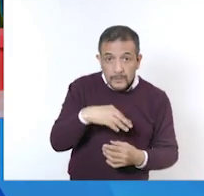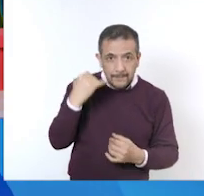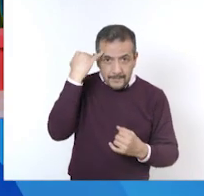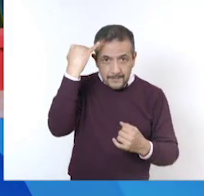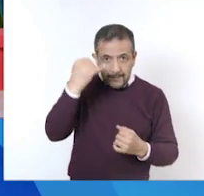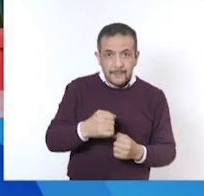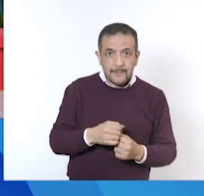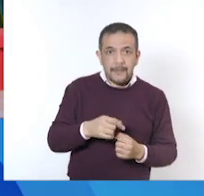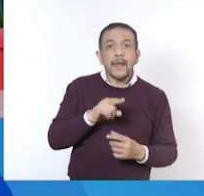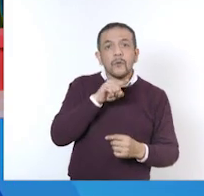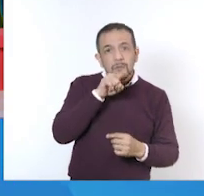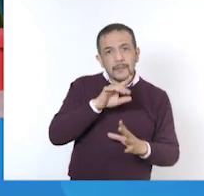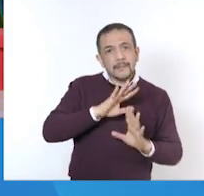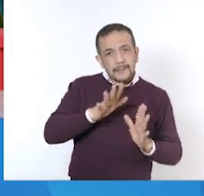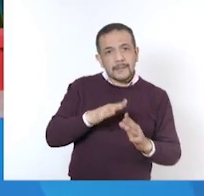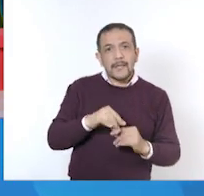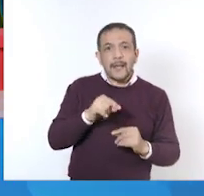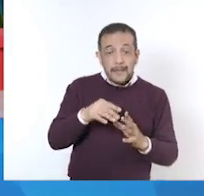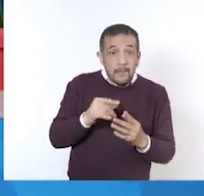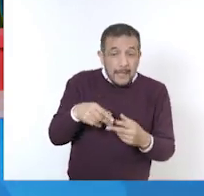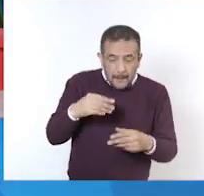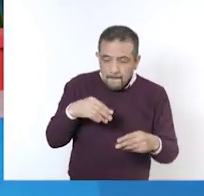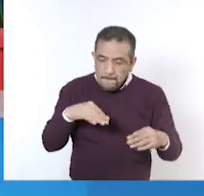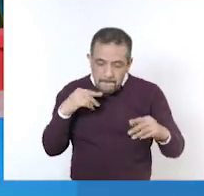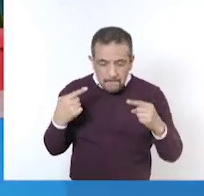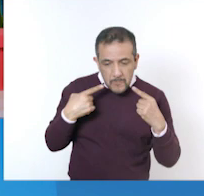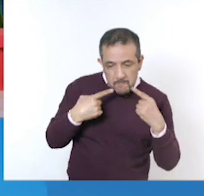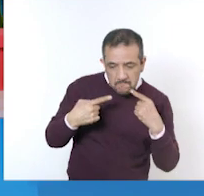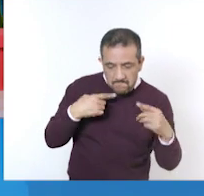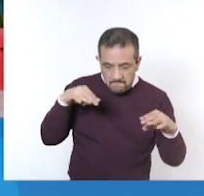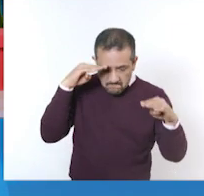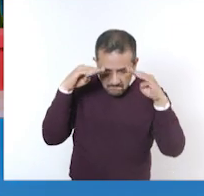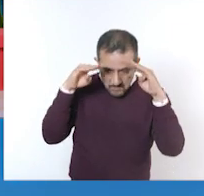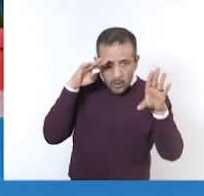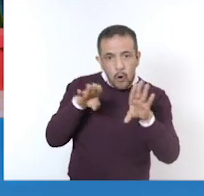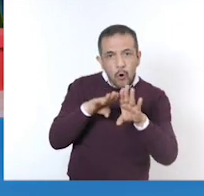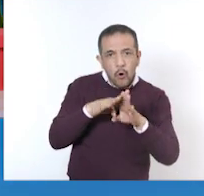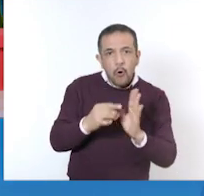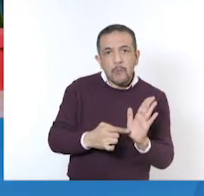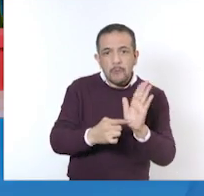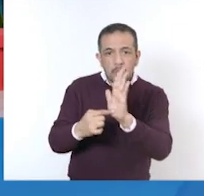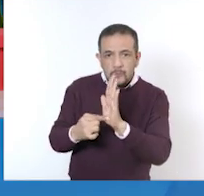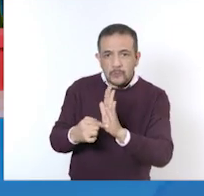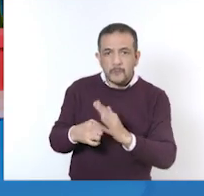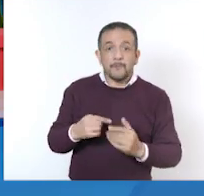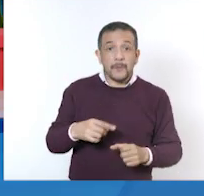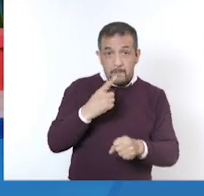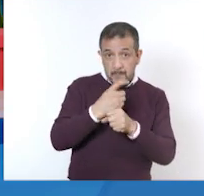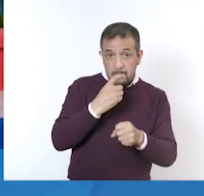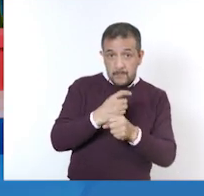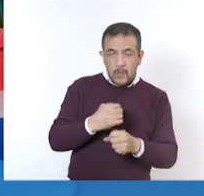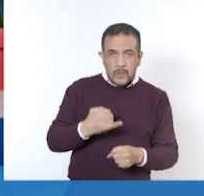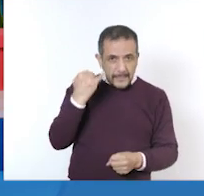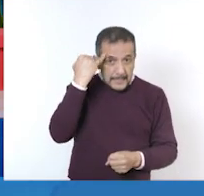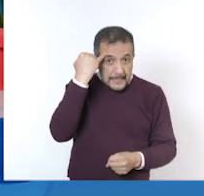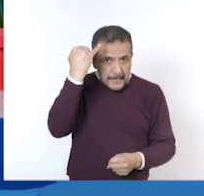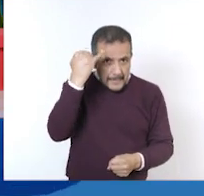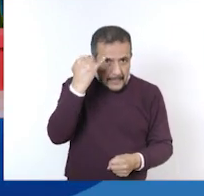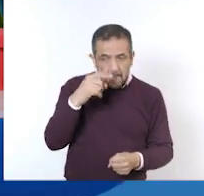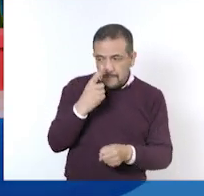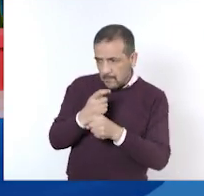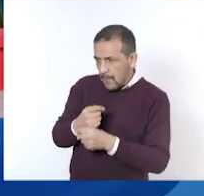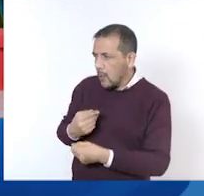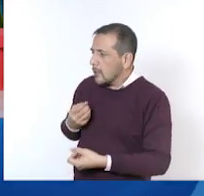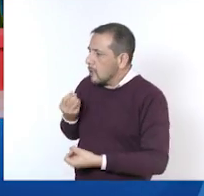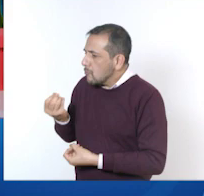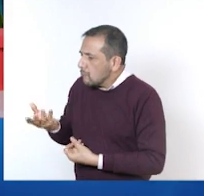presentar su proyecto, será tiempo de planear cómo llevarlo a cabo y lo que necesitarán. Por eso, es importante primero tener la idea